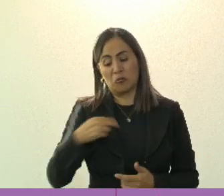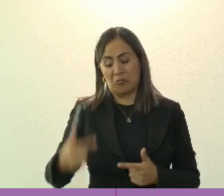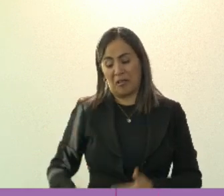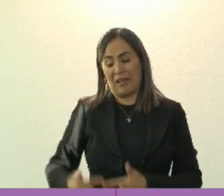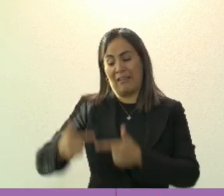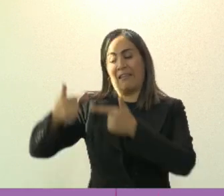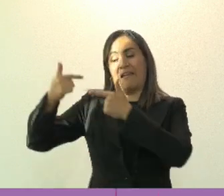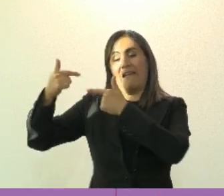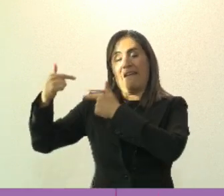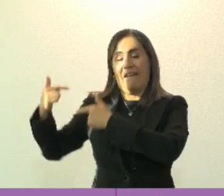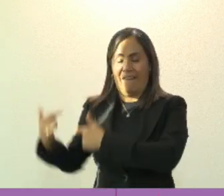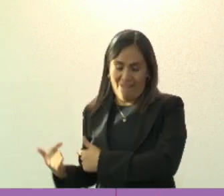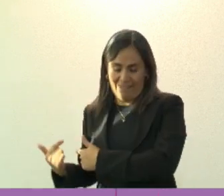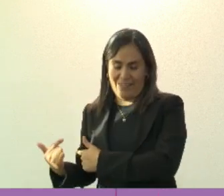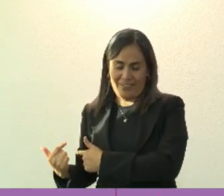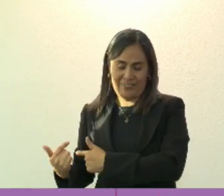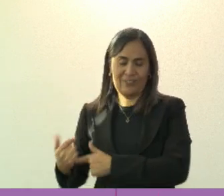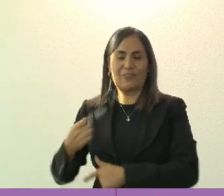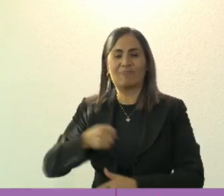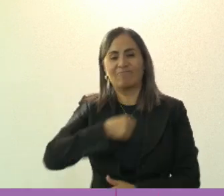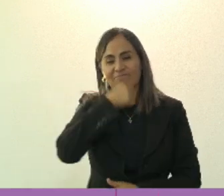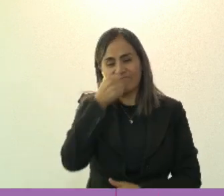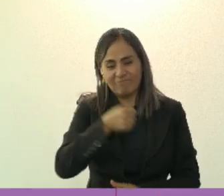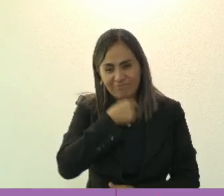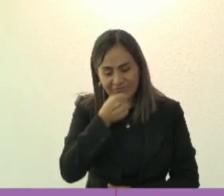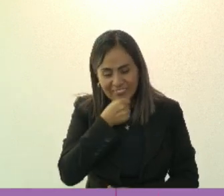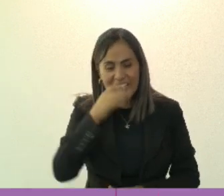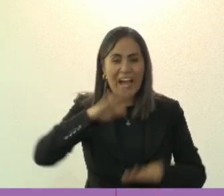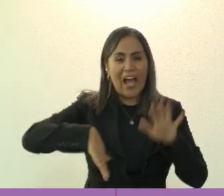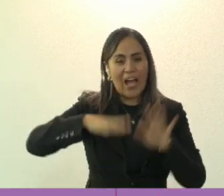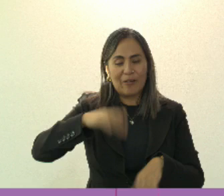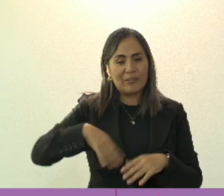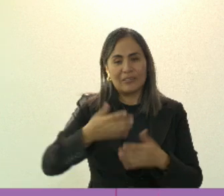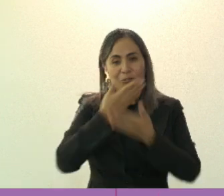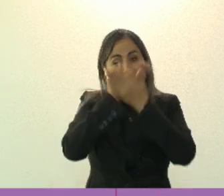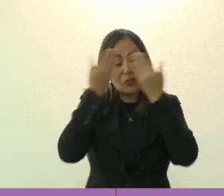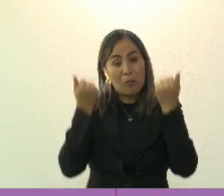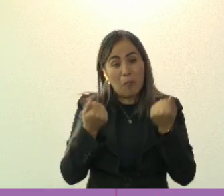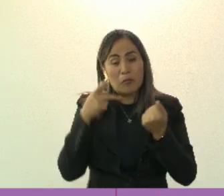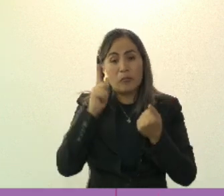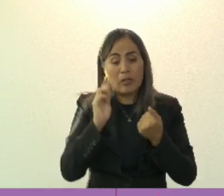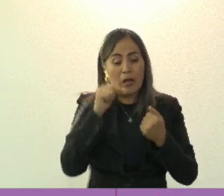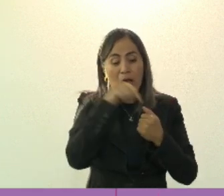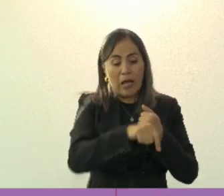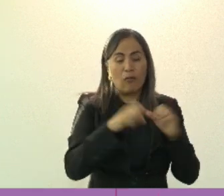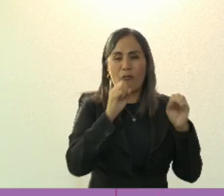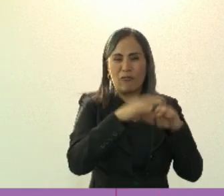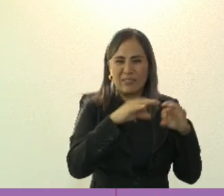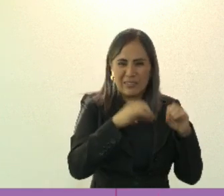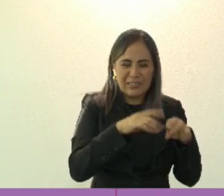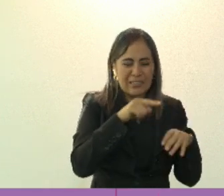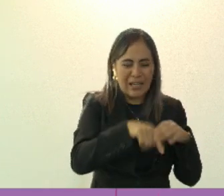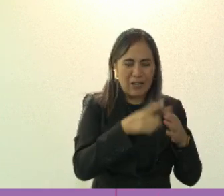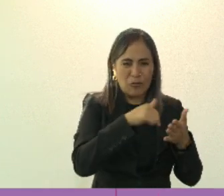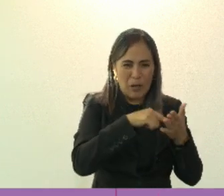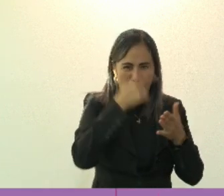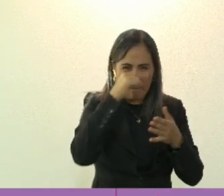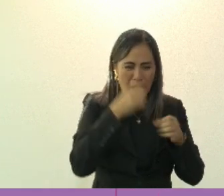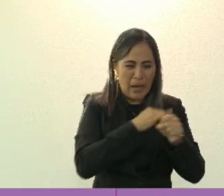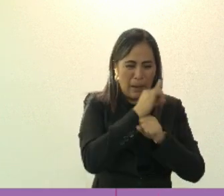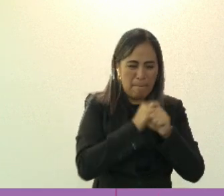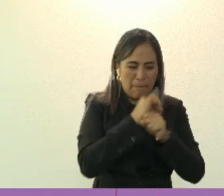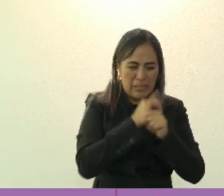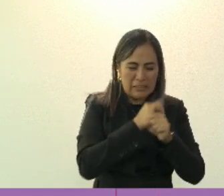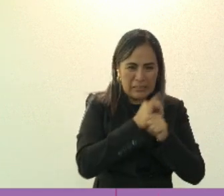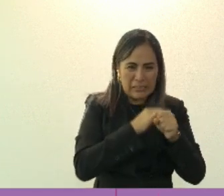repente no se nos da, pero ahí tenemos chicas en el observatorio que yo creo que por primera vez, va a ser la primera vez que va a